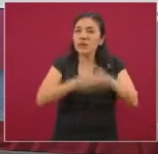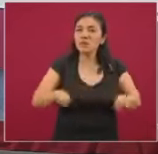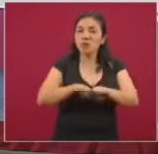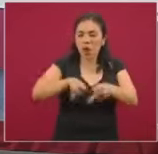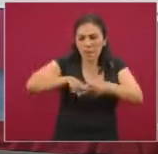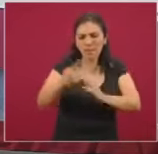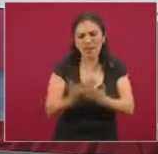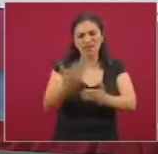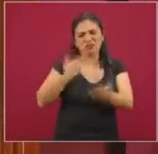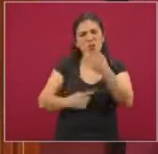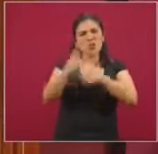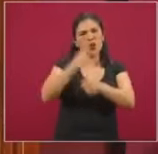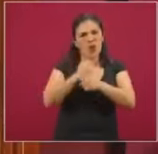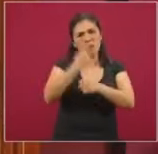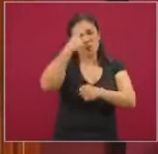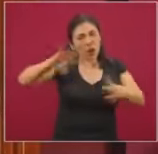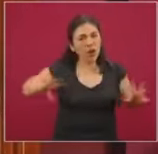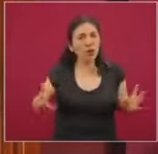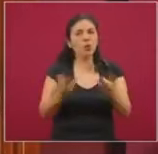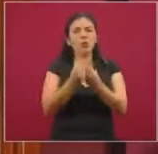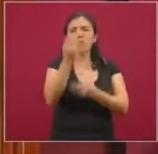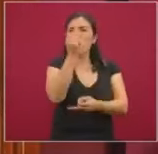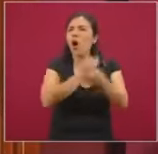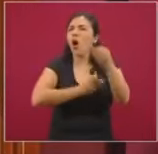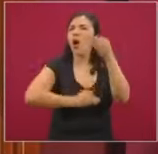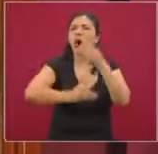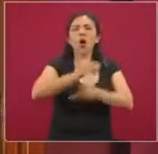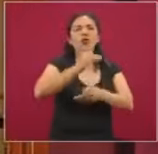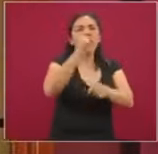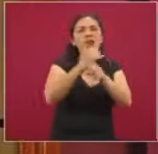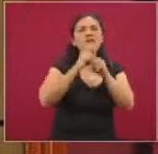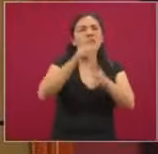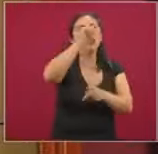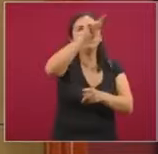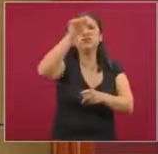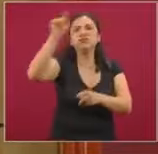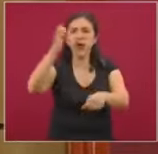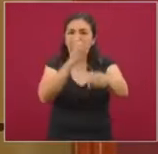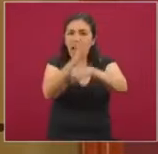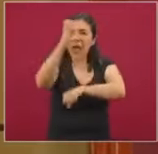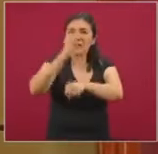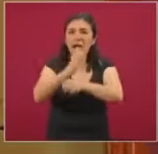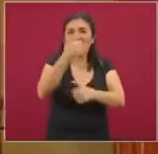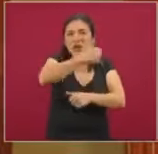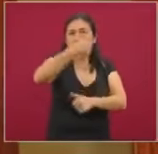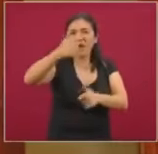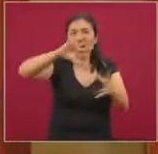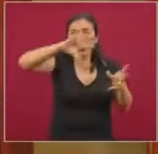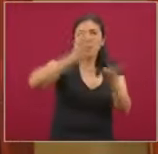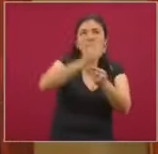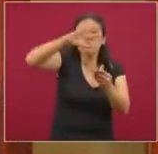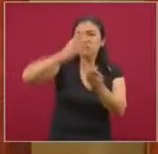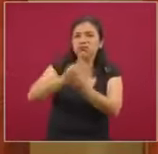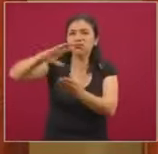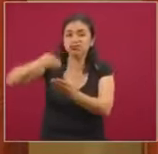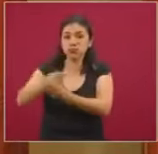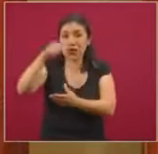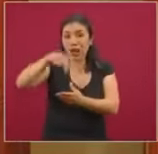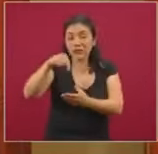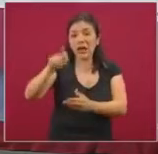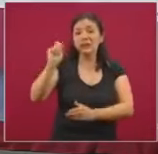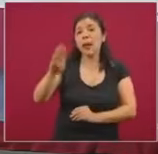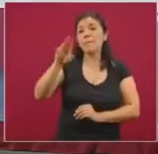año pasado de poder juntar todas estas bases de datos o información que se está teniendo en cada uno de los registros en esta